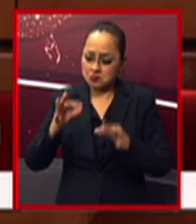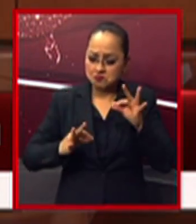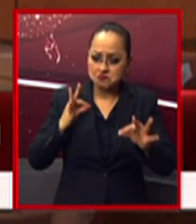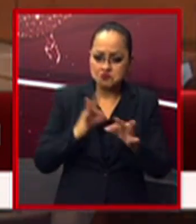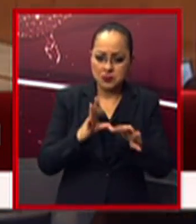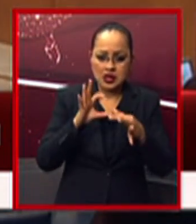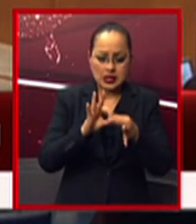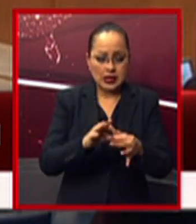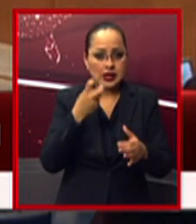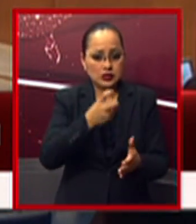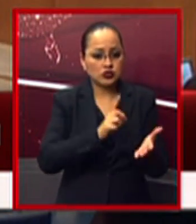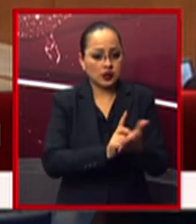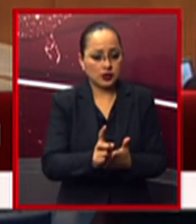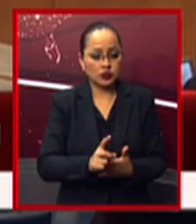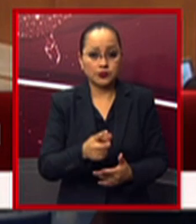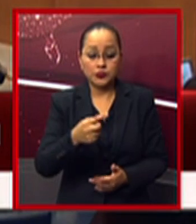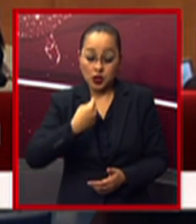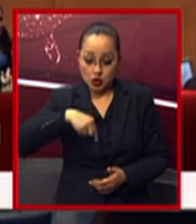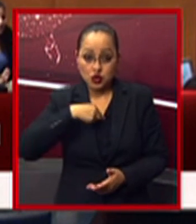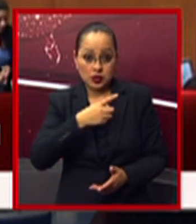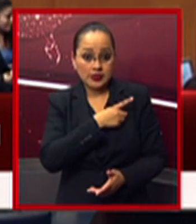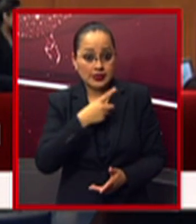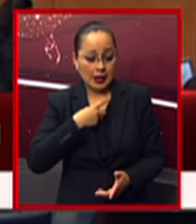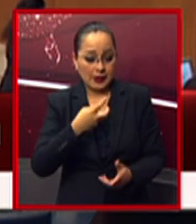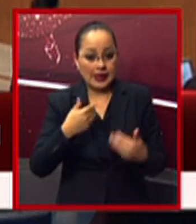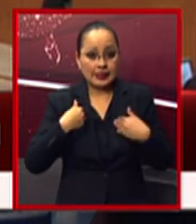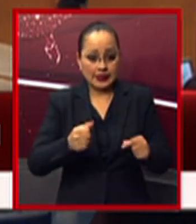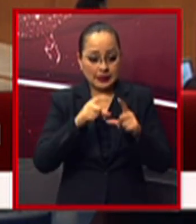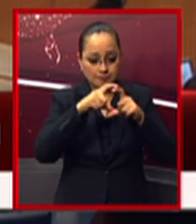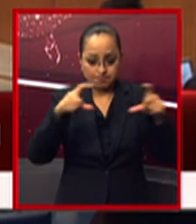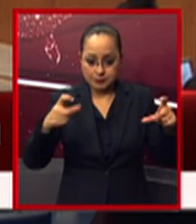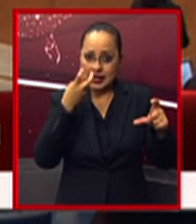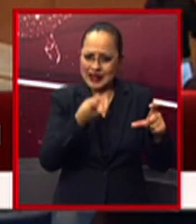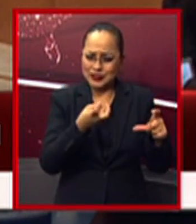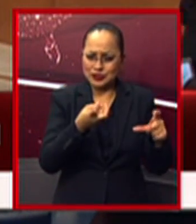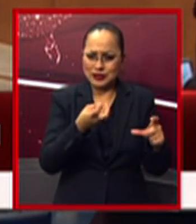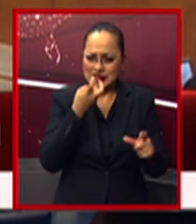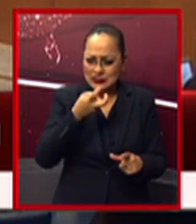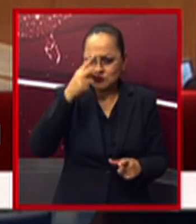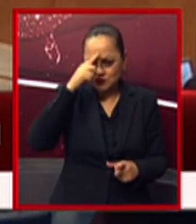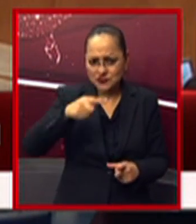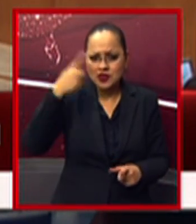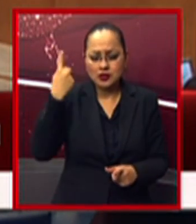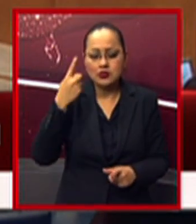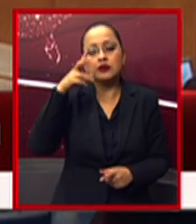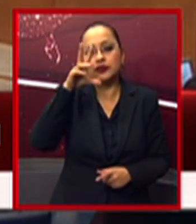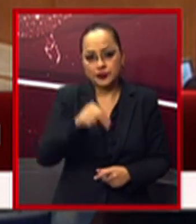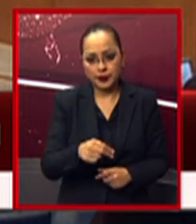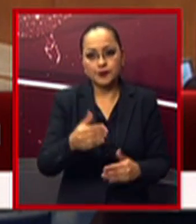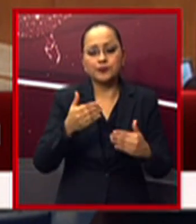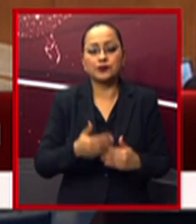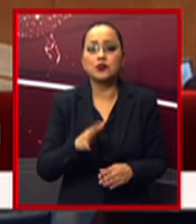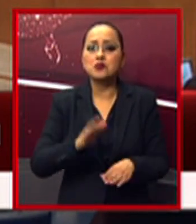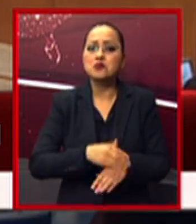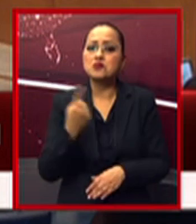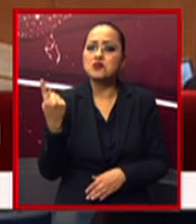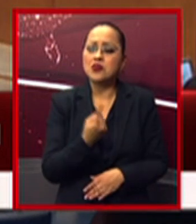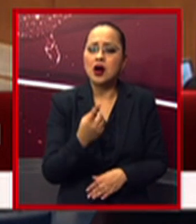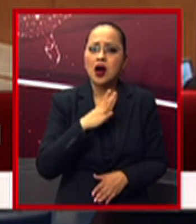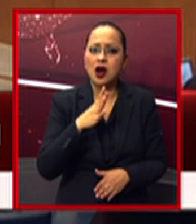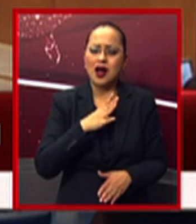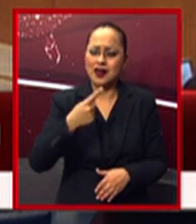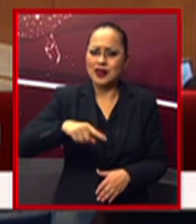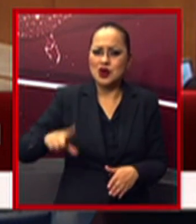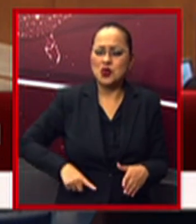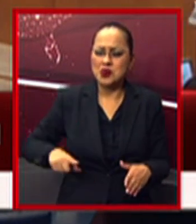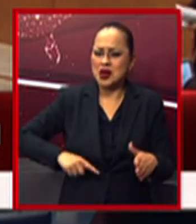directo. Comprender esta premisa no es fácil, precisamente por el fracaso